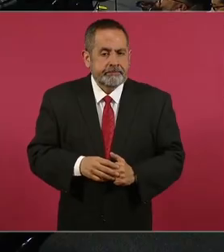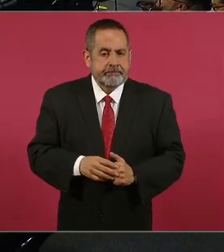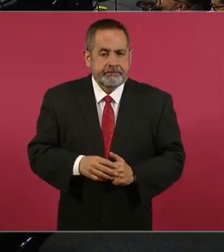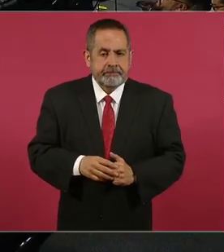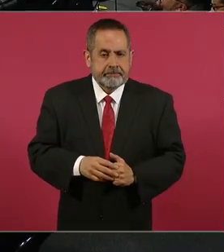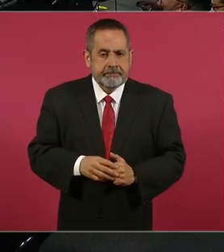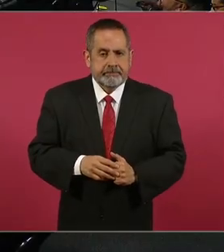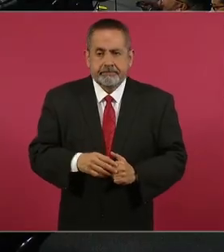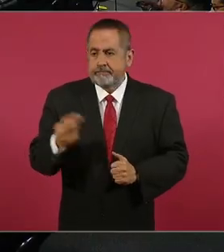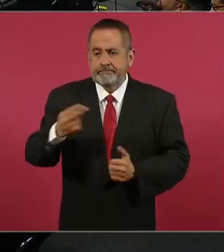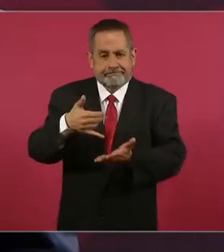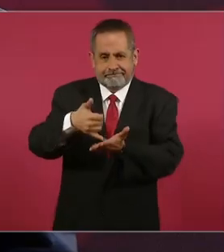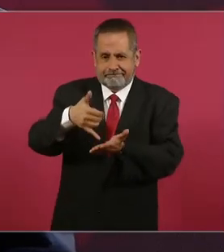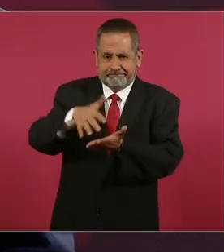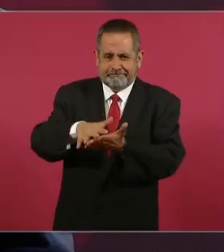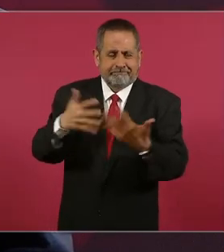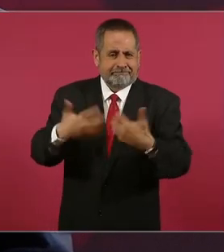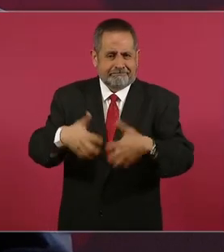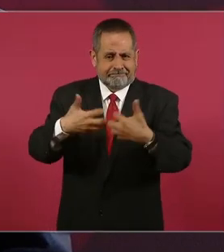la imprenta.